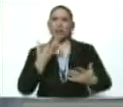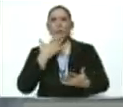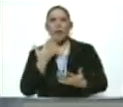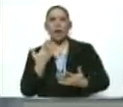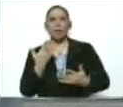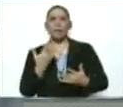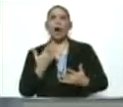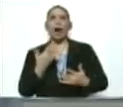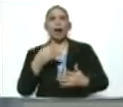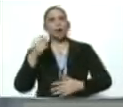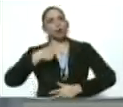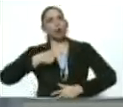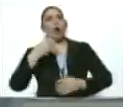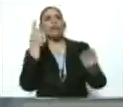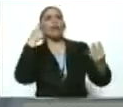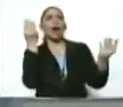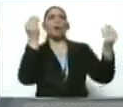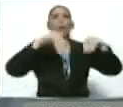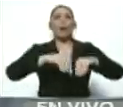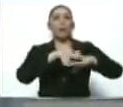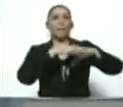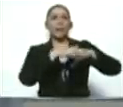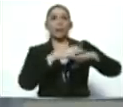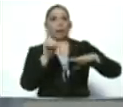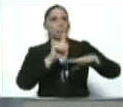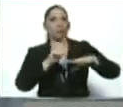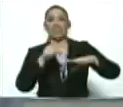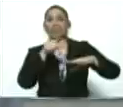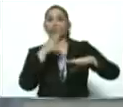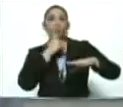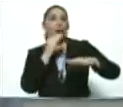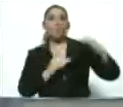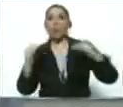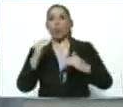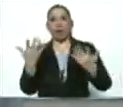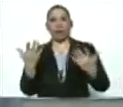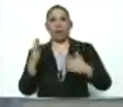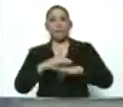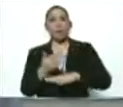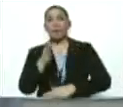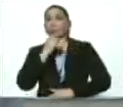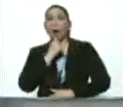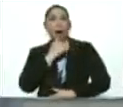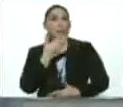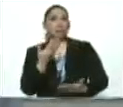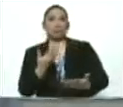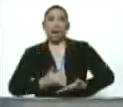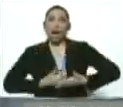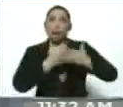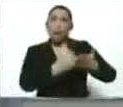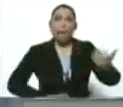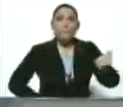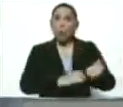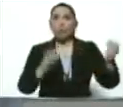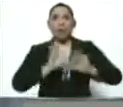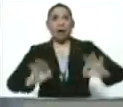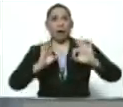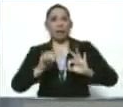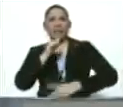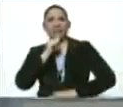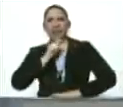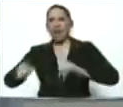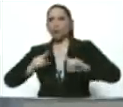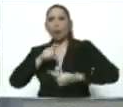impunidad. Eso es inmoral porque no lavan ni prestan la batea al final quienes actúan de esa